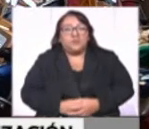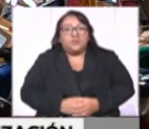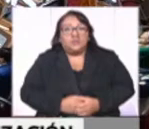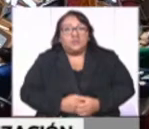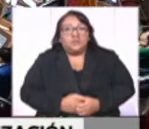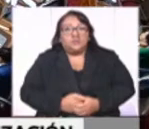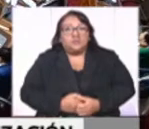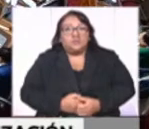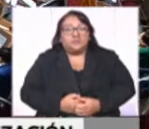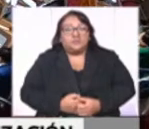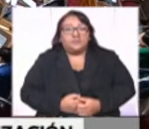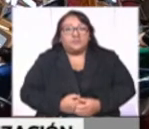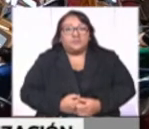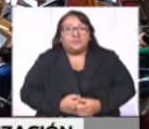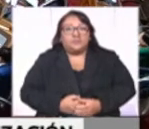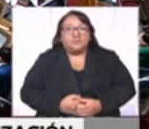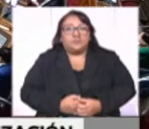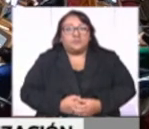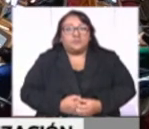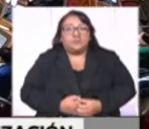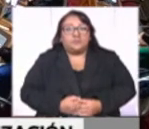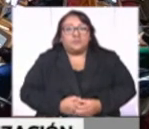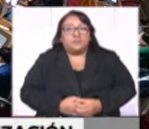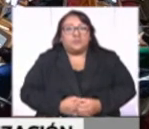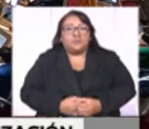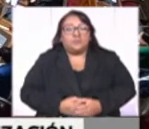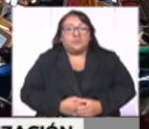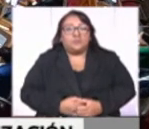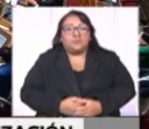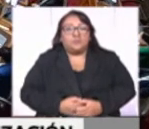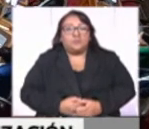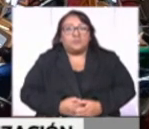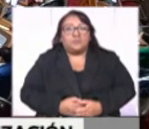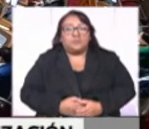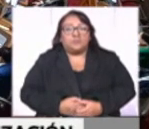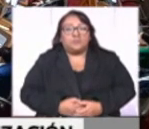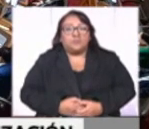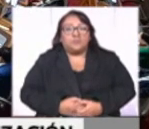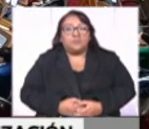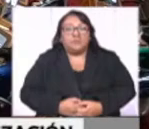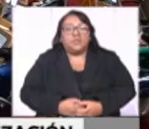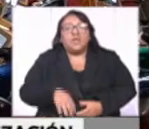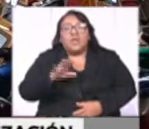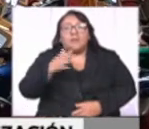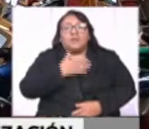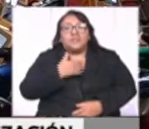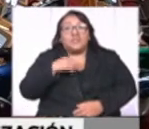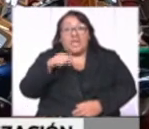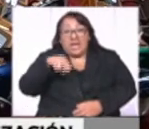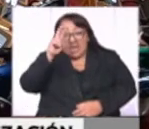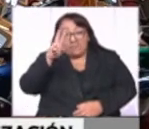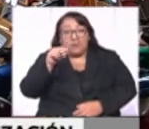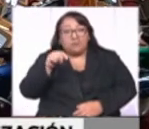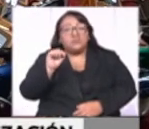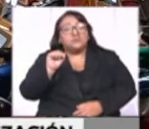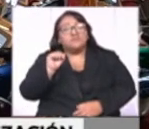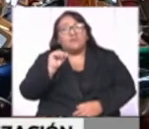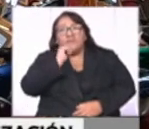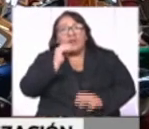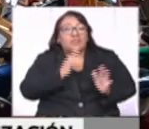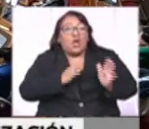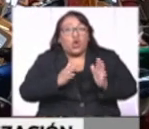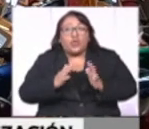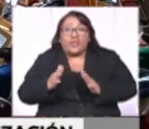Presidente, en nuestro país lo que necesitamos es ordenarlo. Yo creo que sí tenemos instituciones,